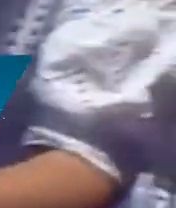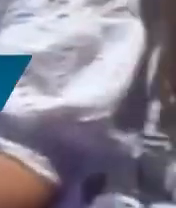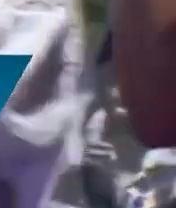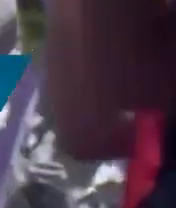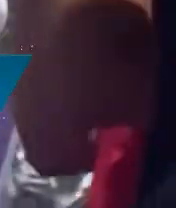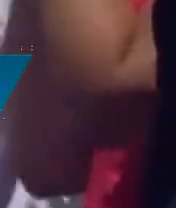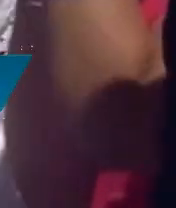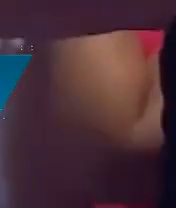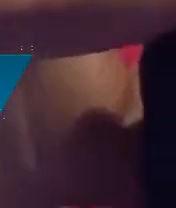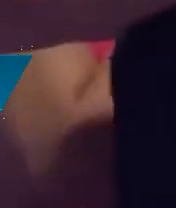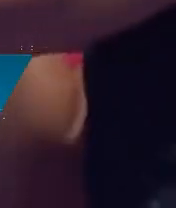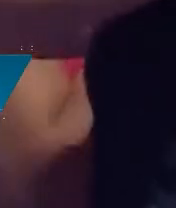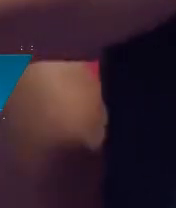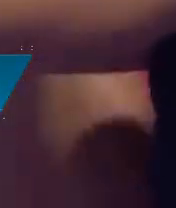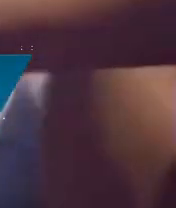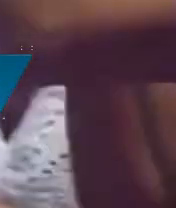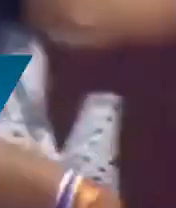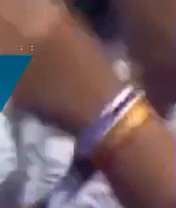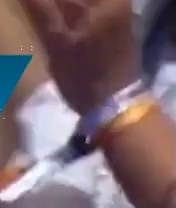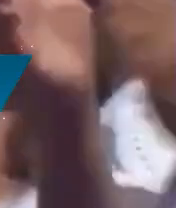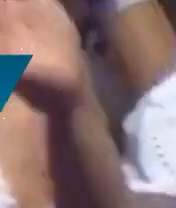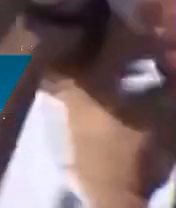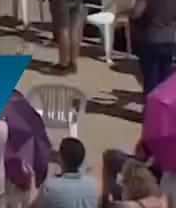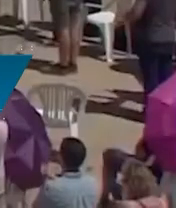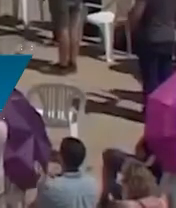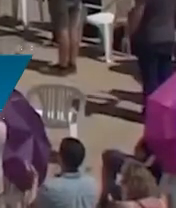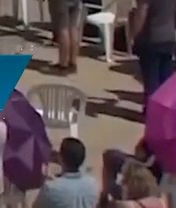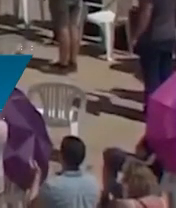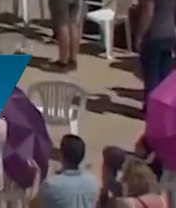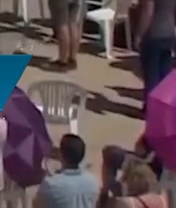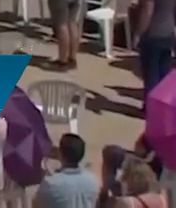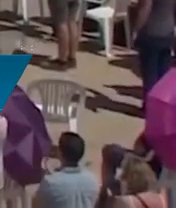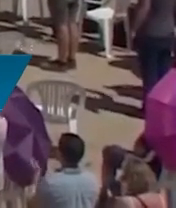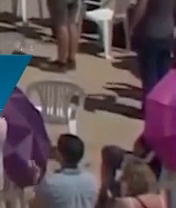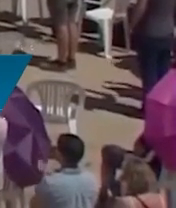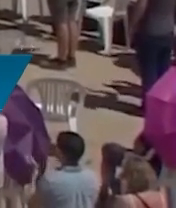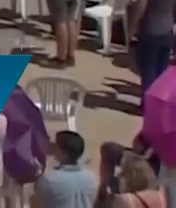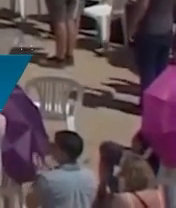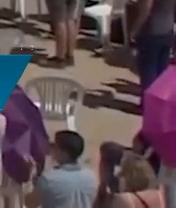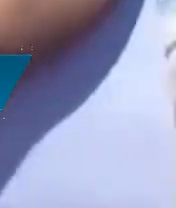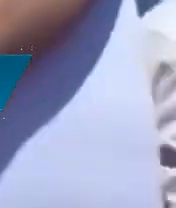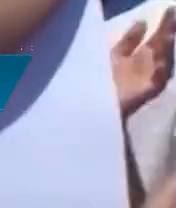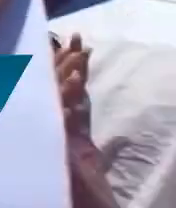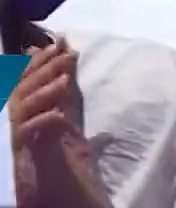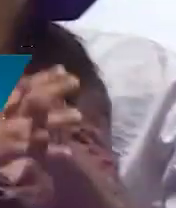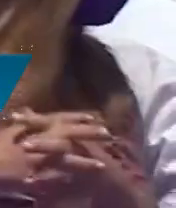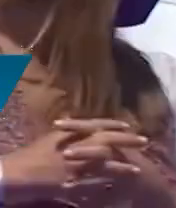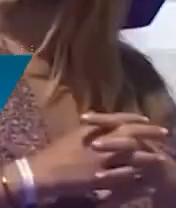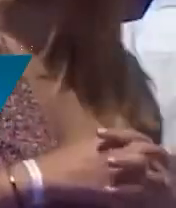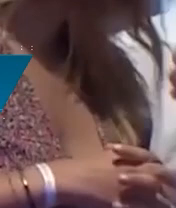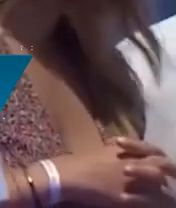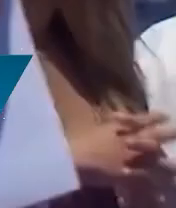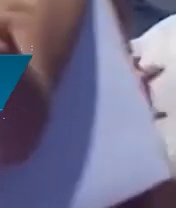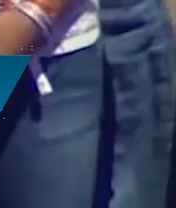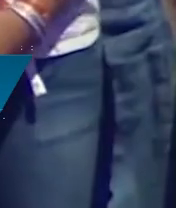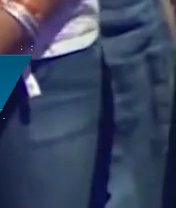va ascendiendo el Partido Popular, Vox parece que haya tocado techo, incluso las encuestas que le llegaron a catapultar electoralmente